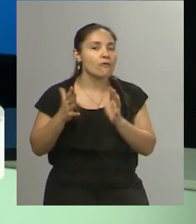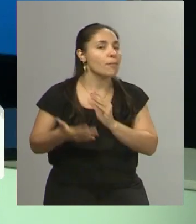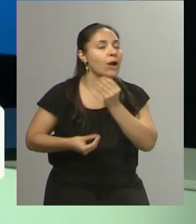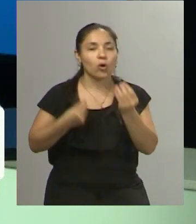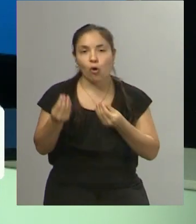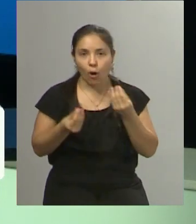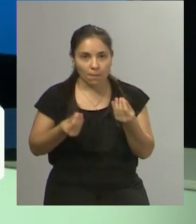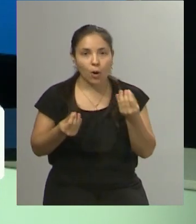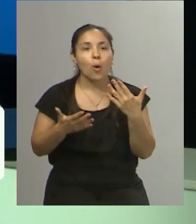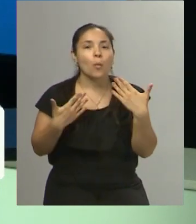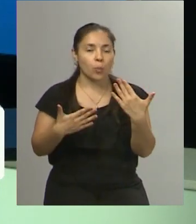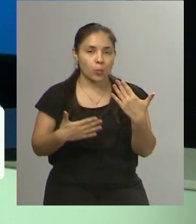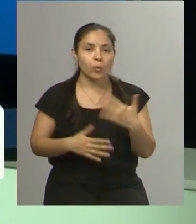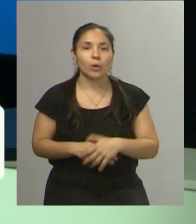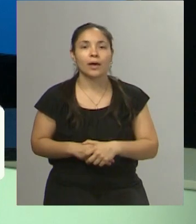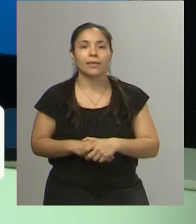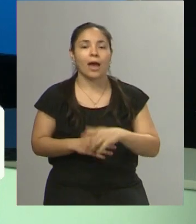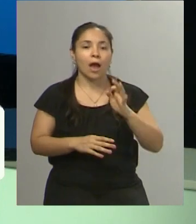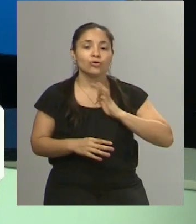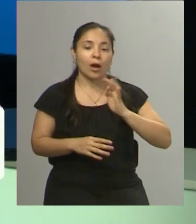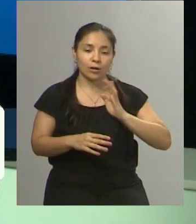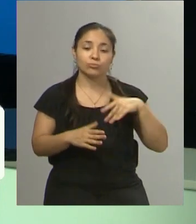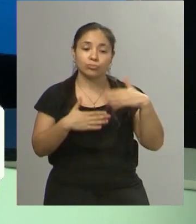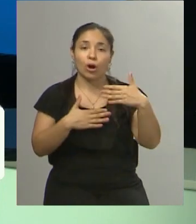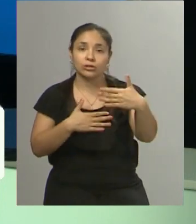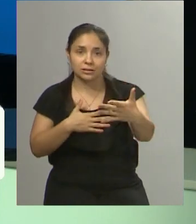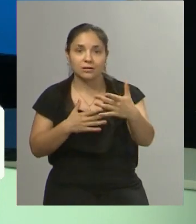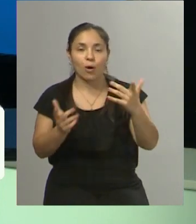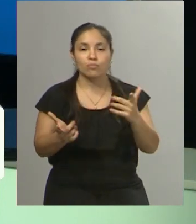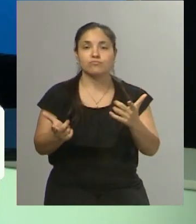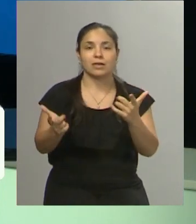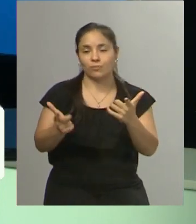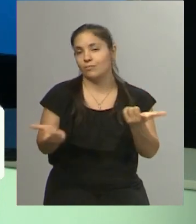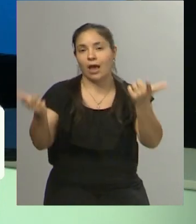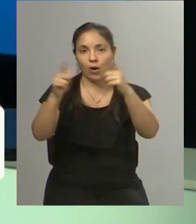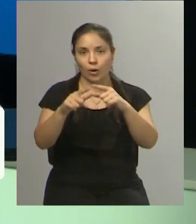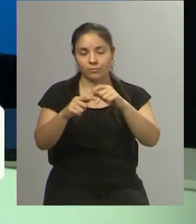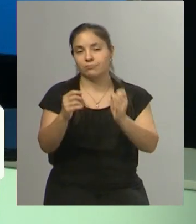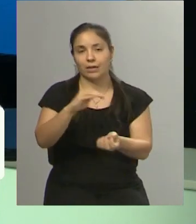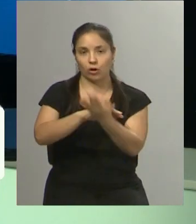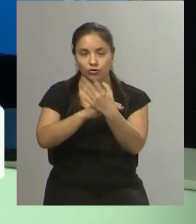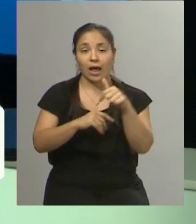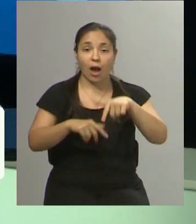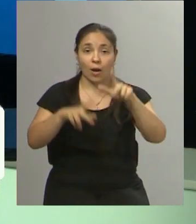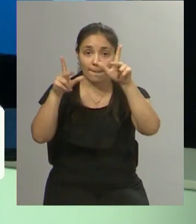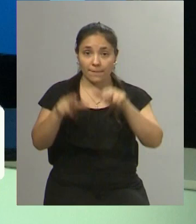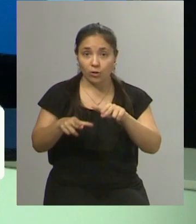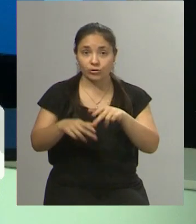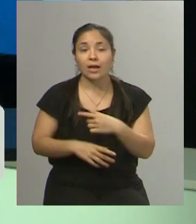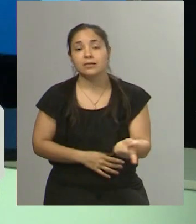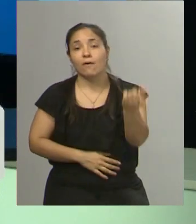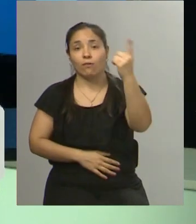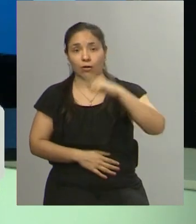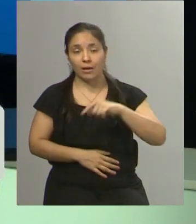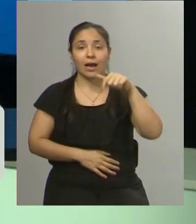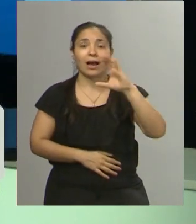se puede enfrentar ya en los próximos años de este bloque, ¿no? Del Mercado Común del Sur. Vamos a ir a una pausa. Enseguida regresamos.